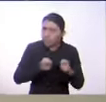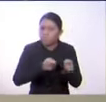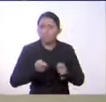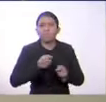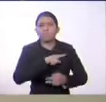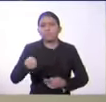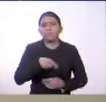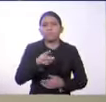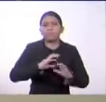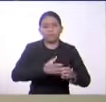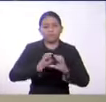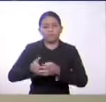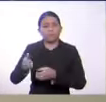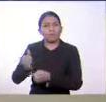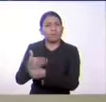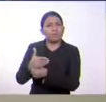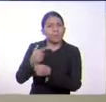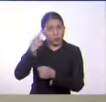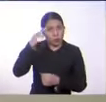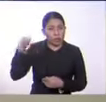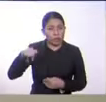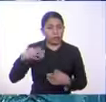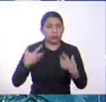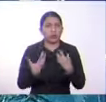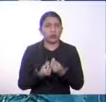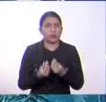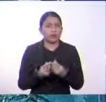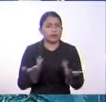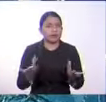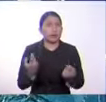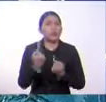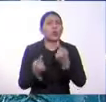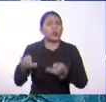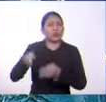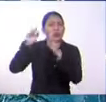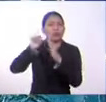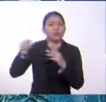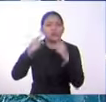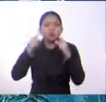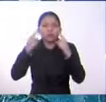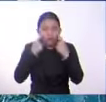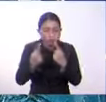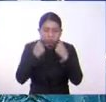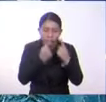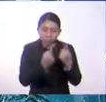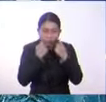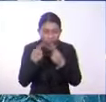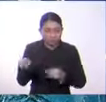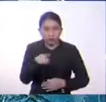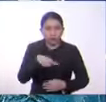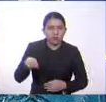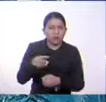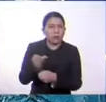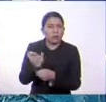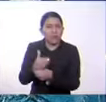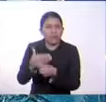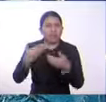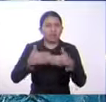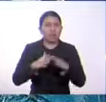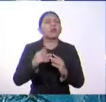estos partidos dentro de la sociedad. ¿Cuáles son esas instituciones que están pendientes del quehacer político de estas